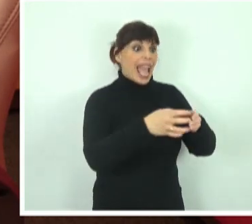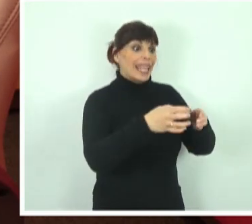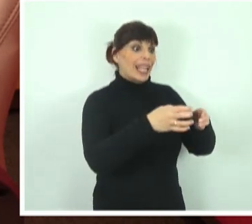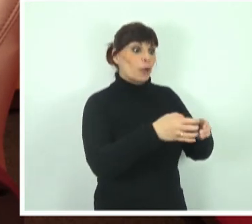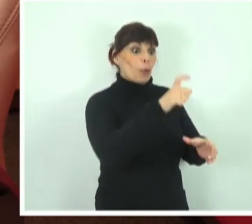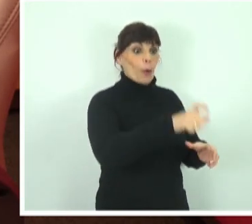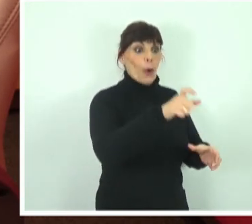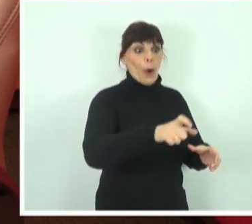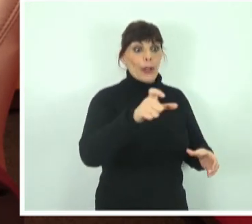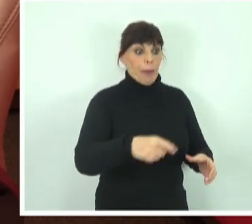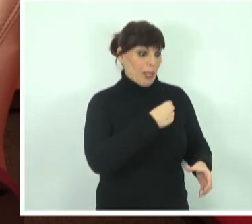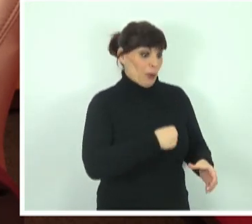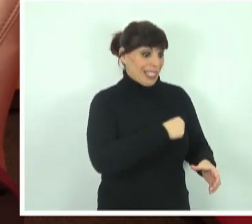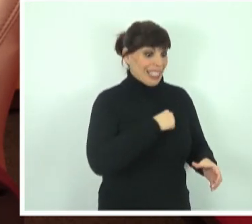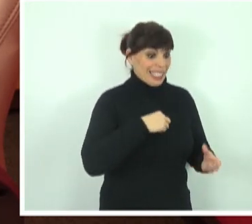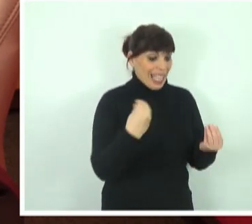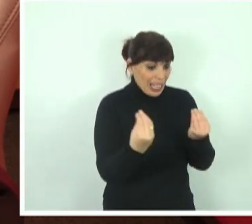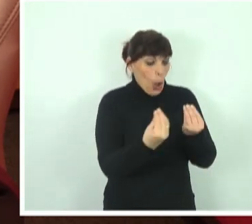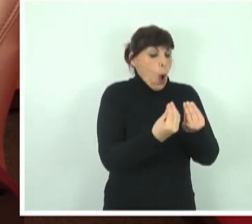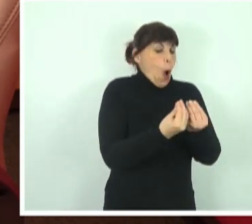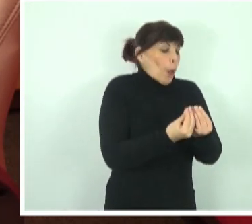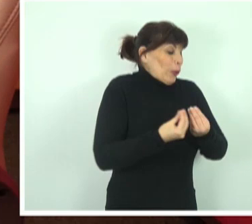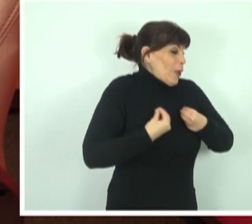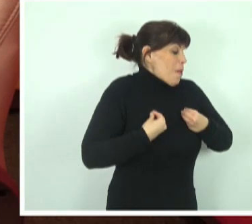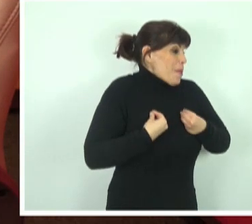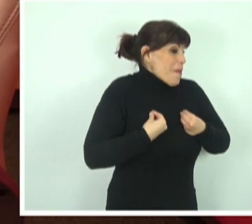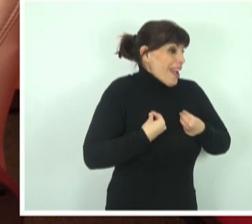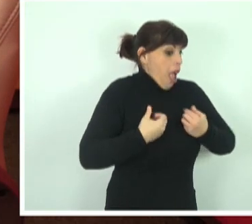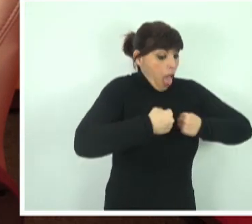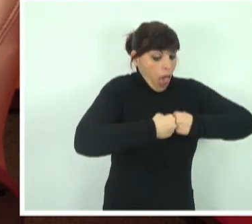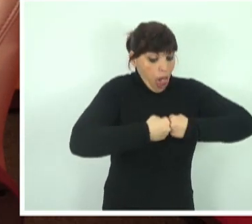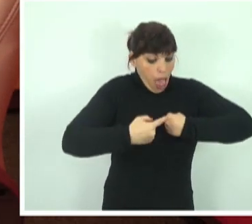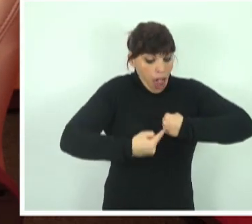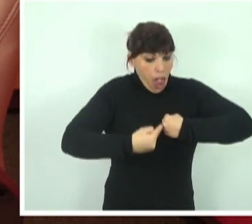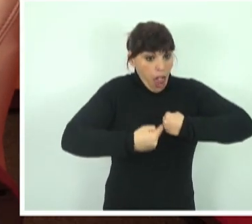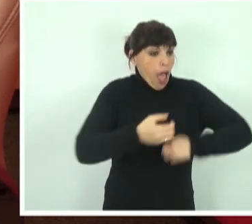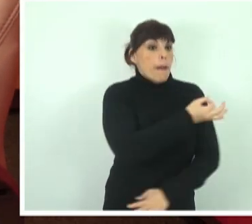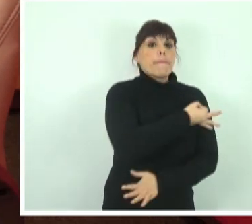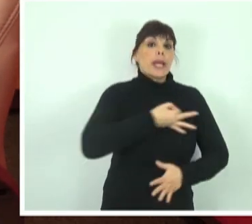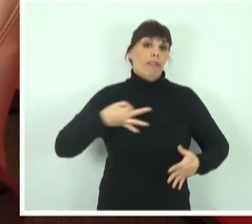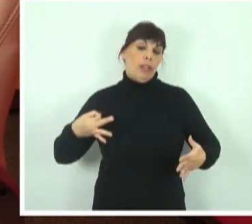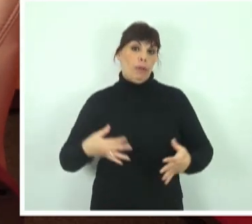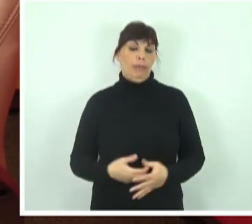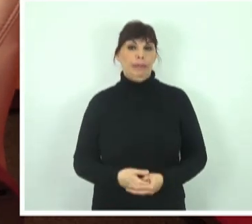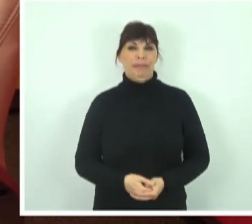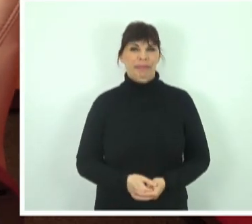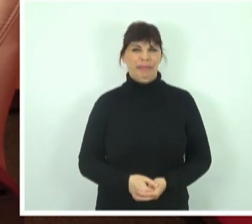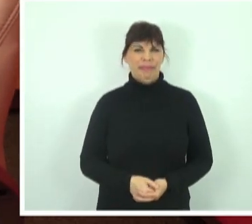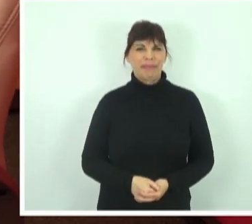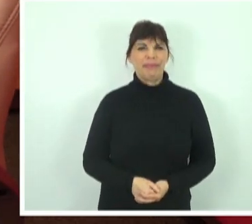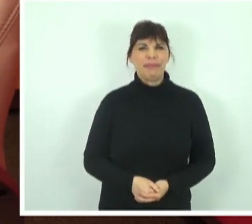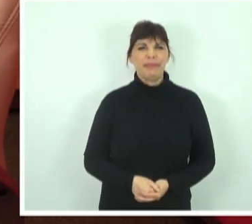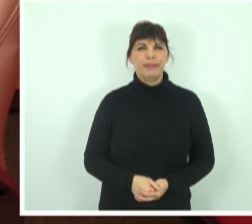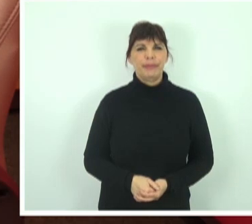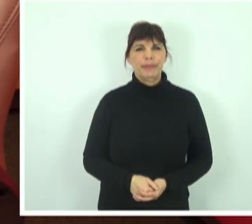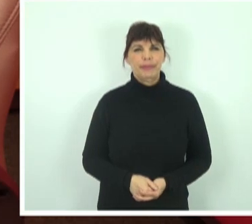en marmonía o en armonía. ¿Qué significa estar en